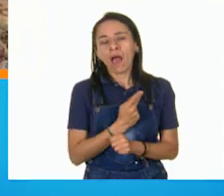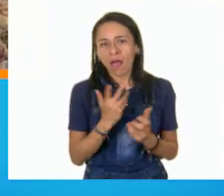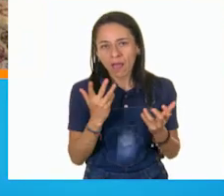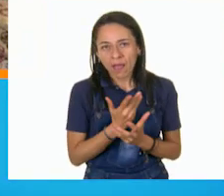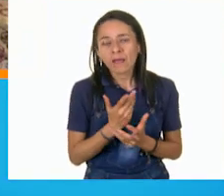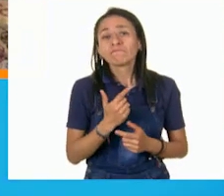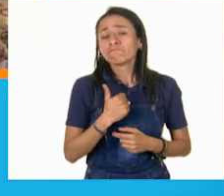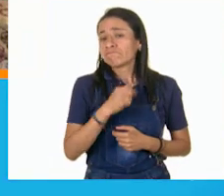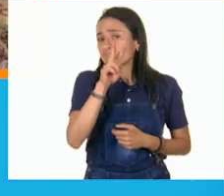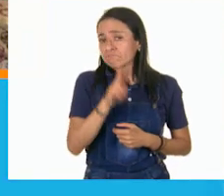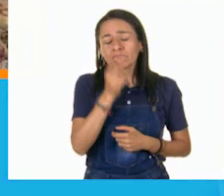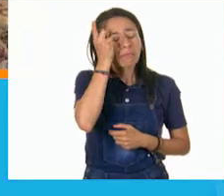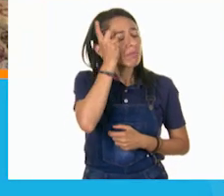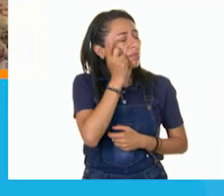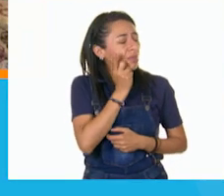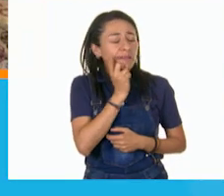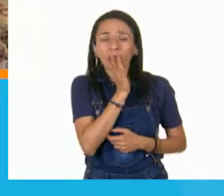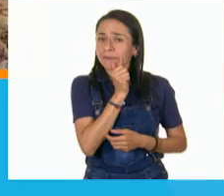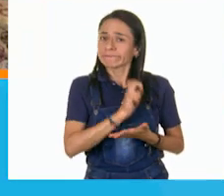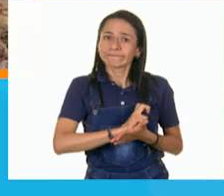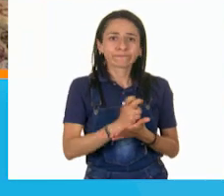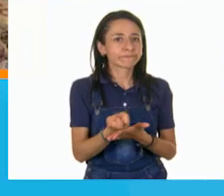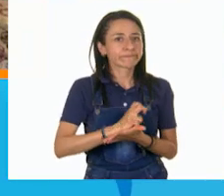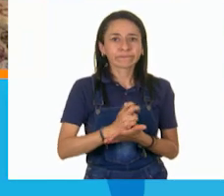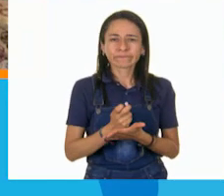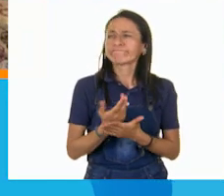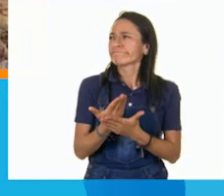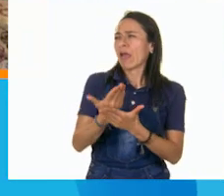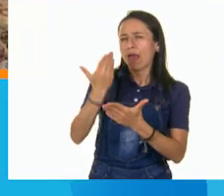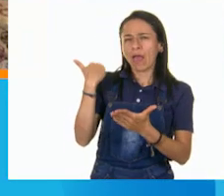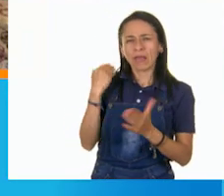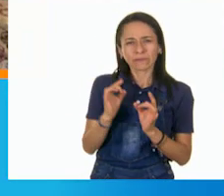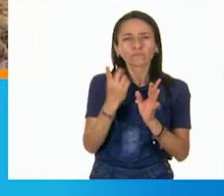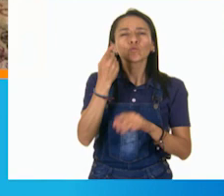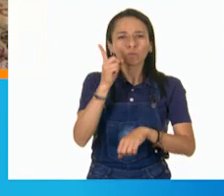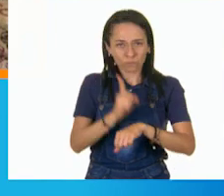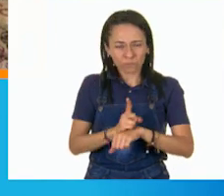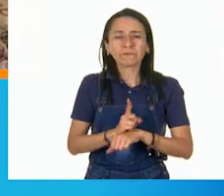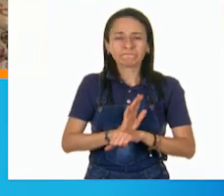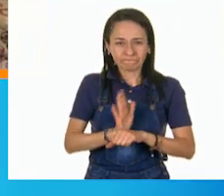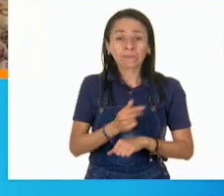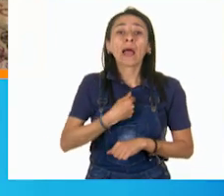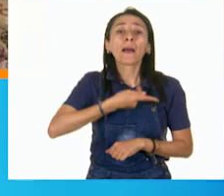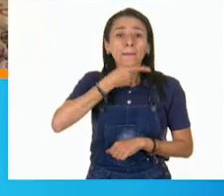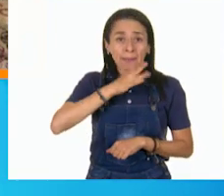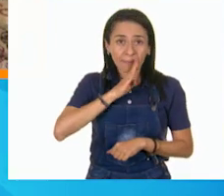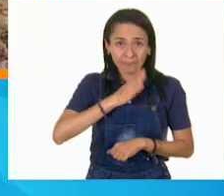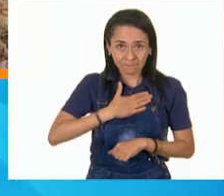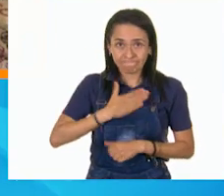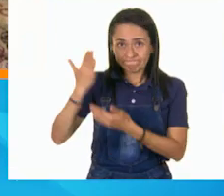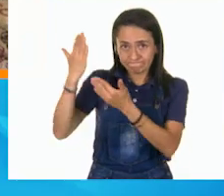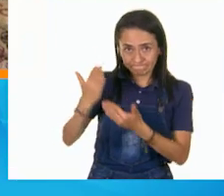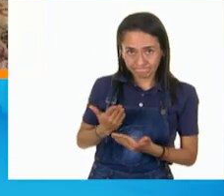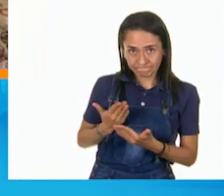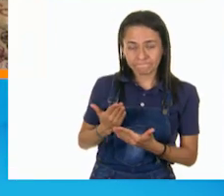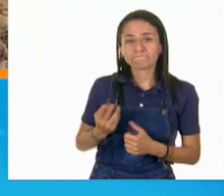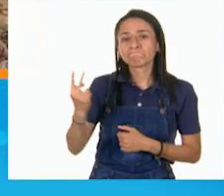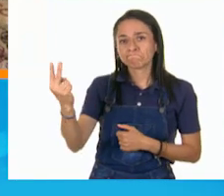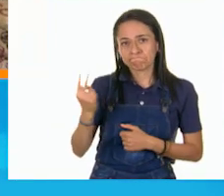dormir. El otro día llegaron mis papás y me